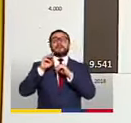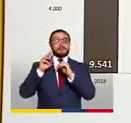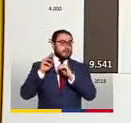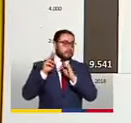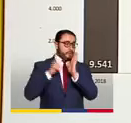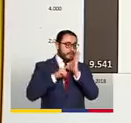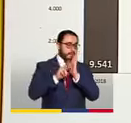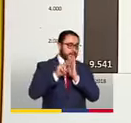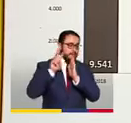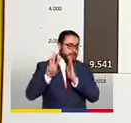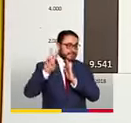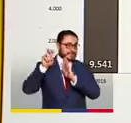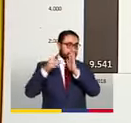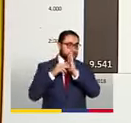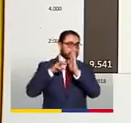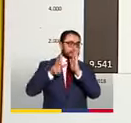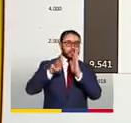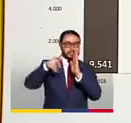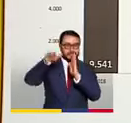7.317 2023,